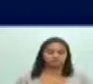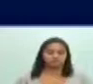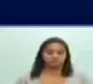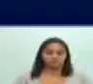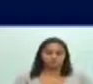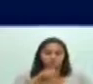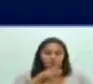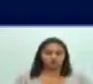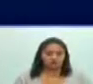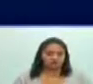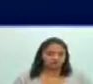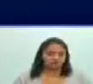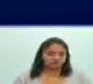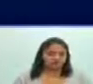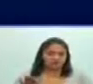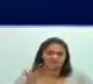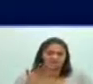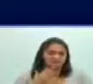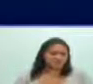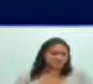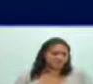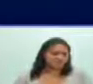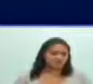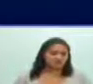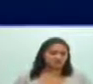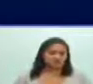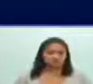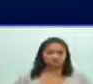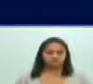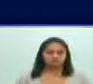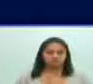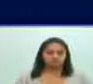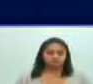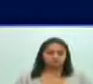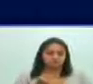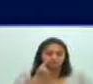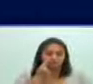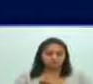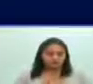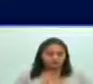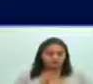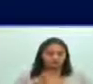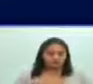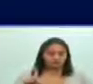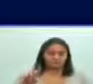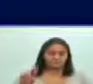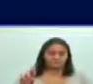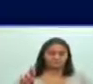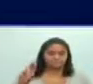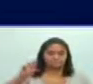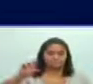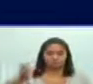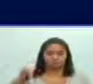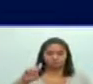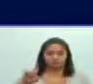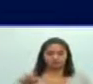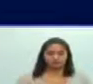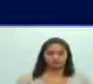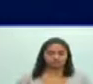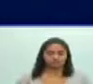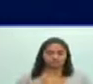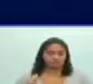admiten el plural. Ellos admiten el plural, pero no varían en género como otros que